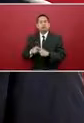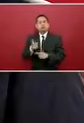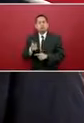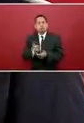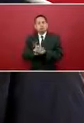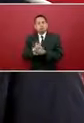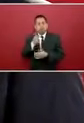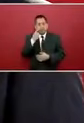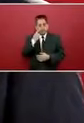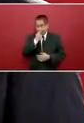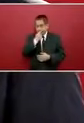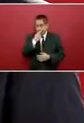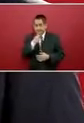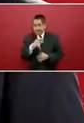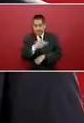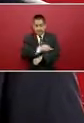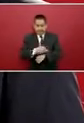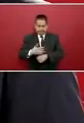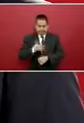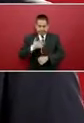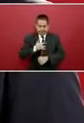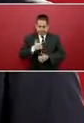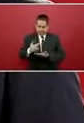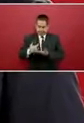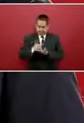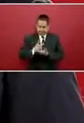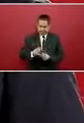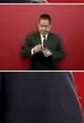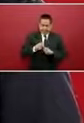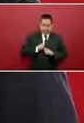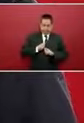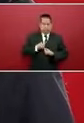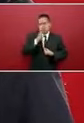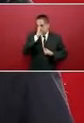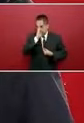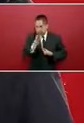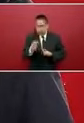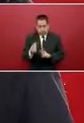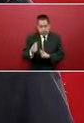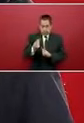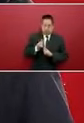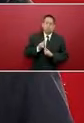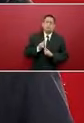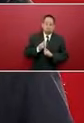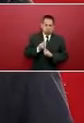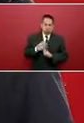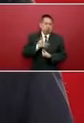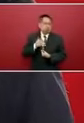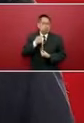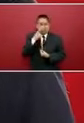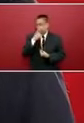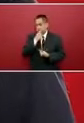para que se tenga este apoyo de manera directa.